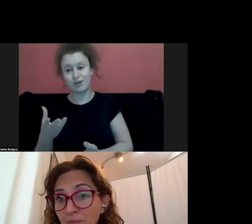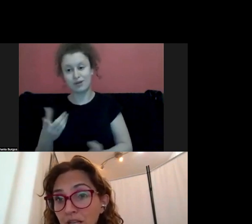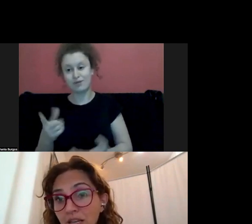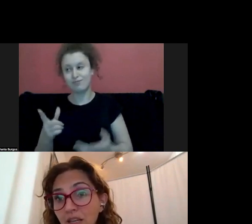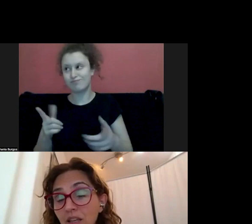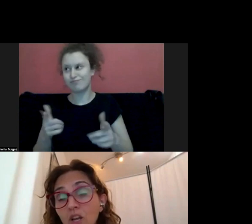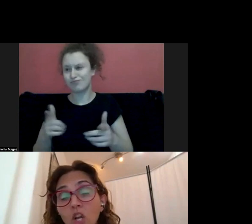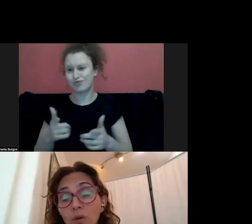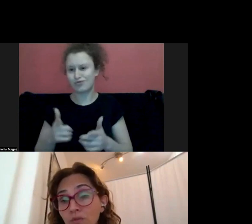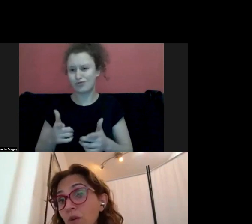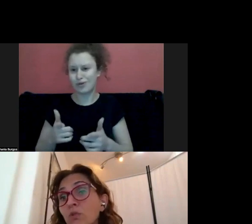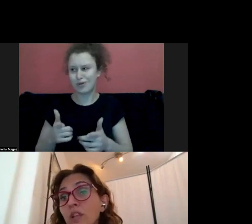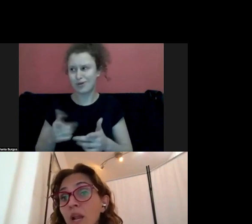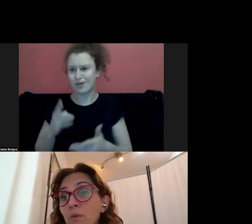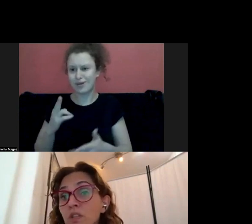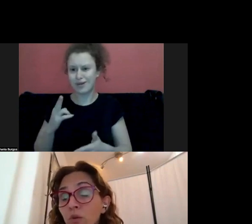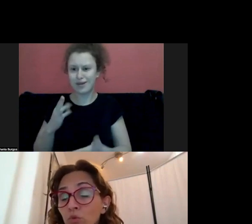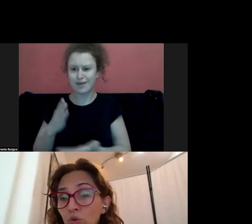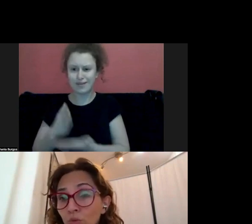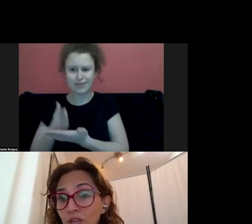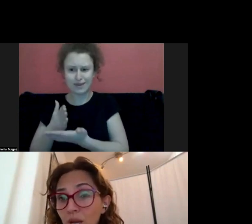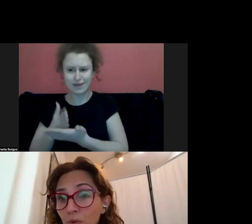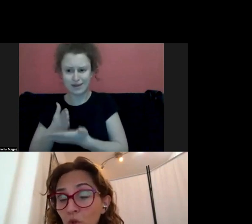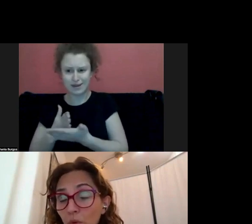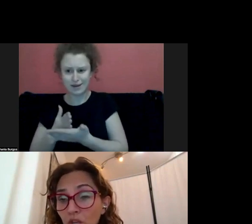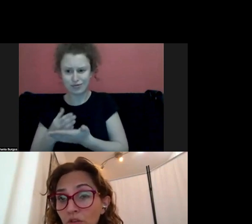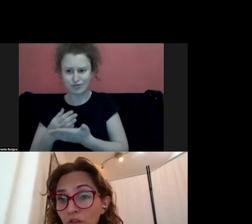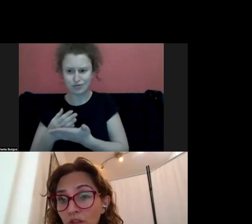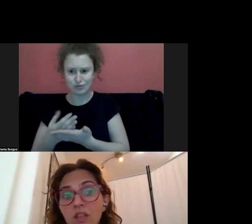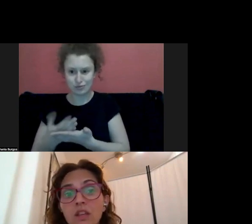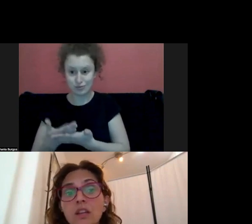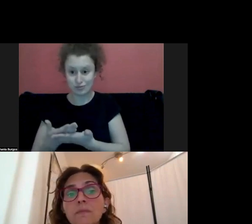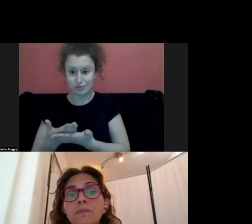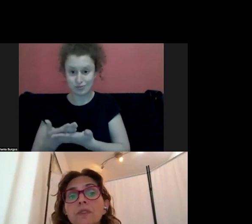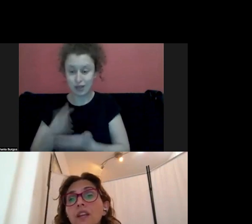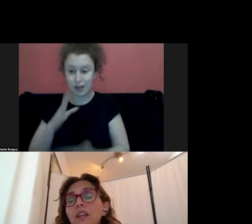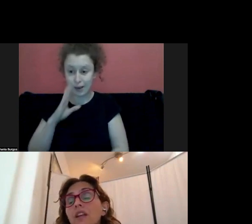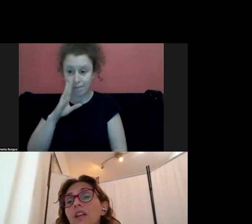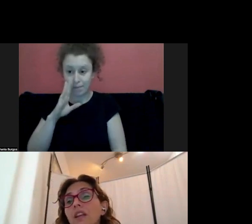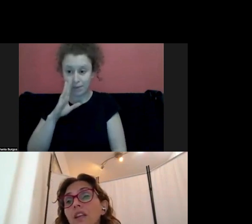que se aplique, se vulnera nuestra autonomía, nuestro derecho a decidir,